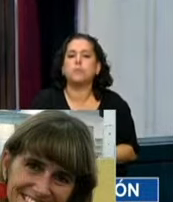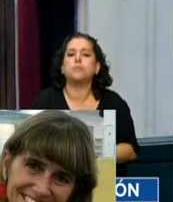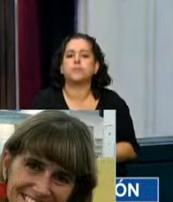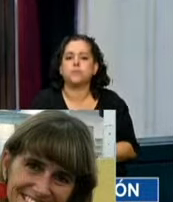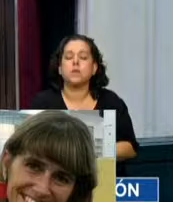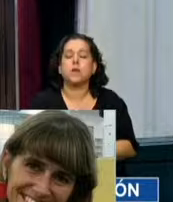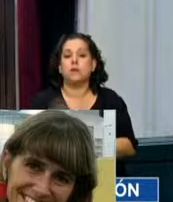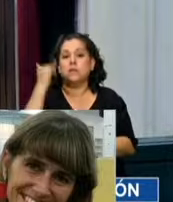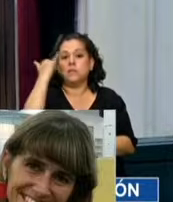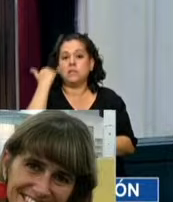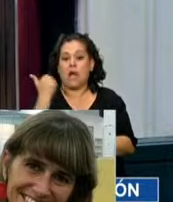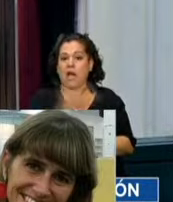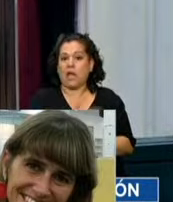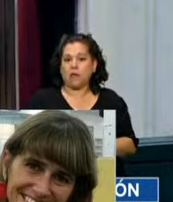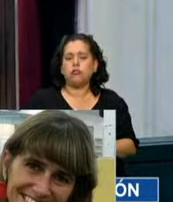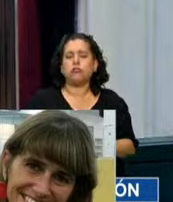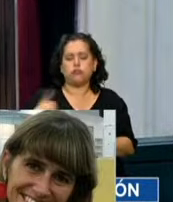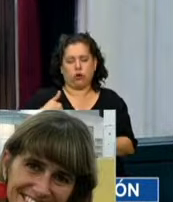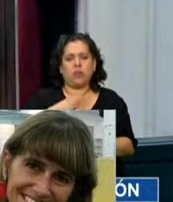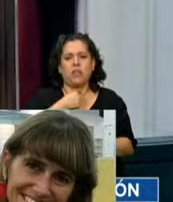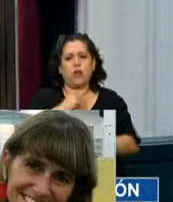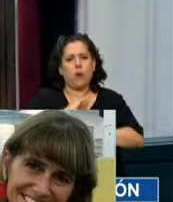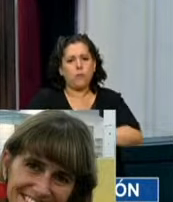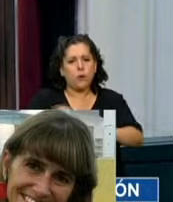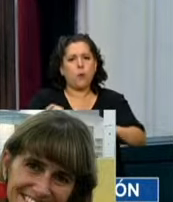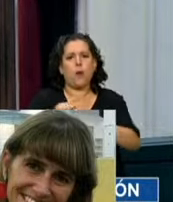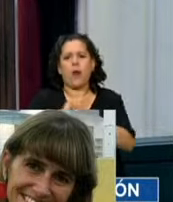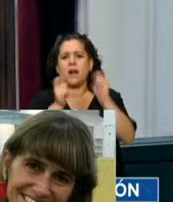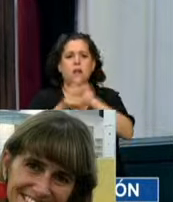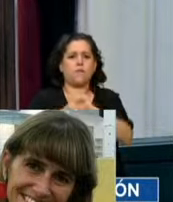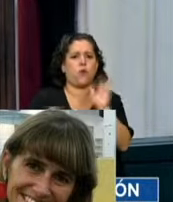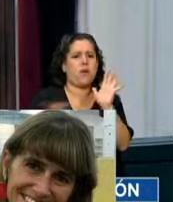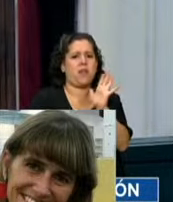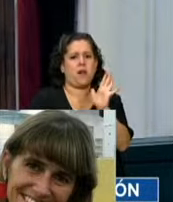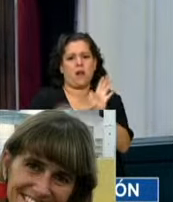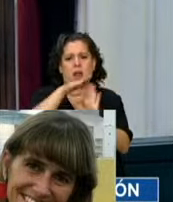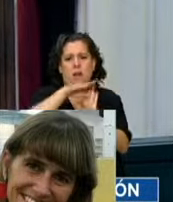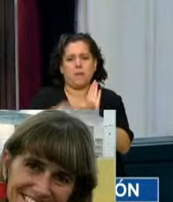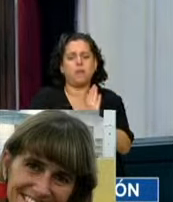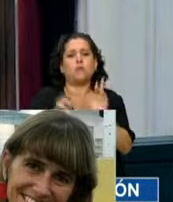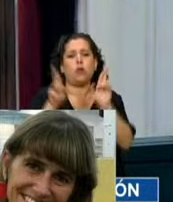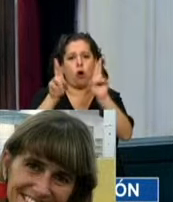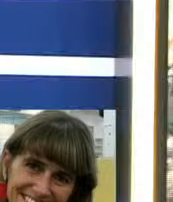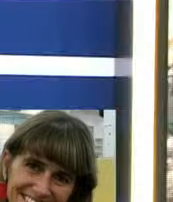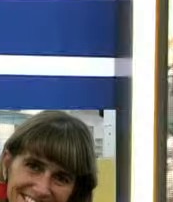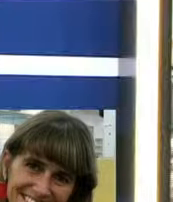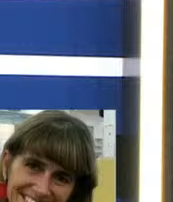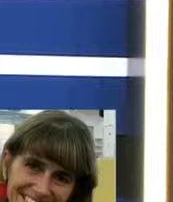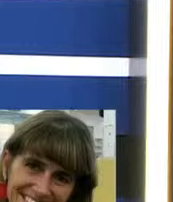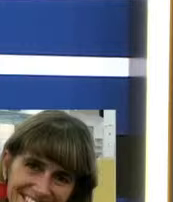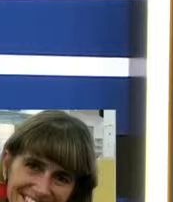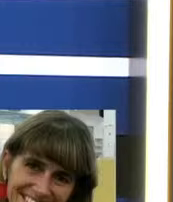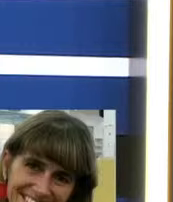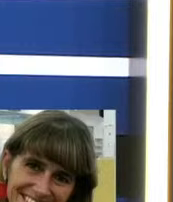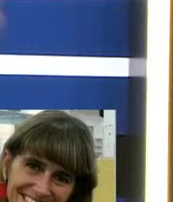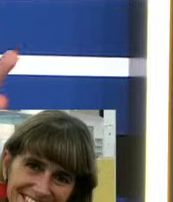dogmática con la cual abordó el estado cuando asumió y claro o sea efectivamente el gobierno asumió con un